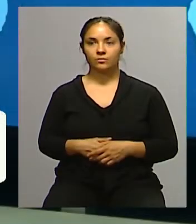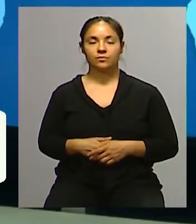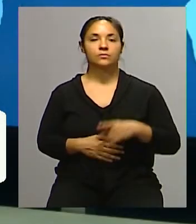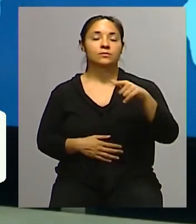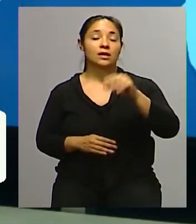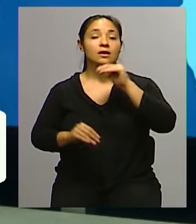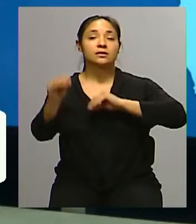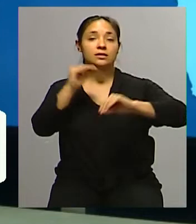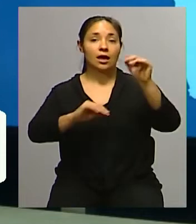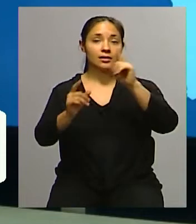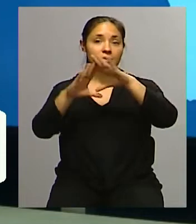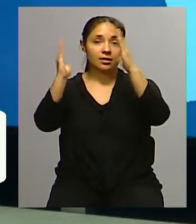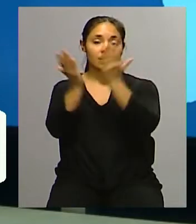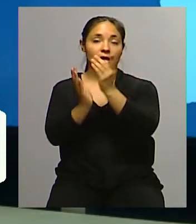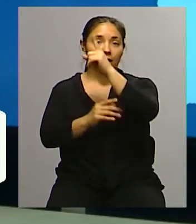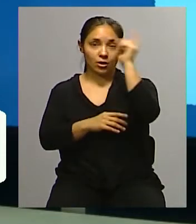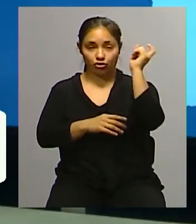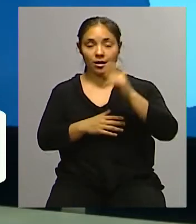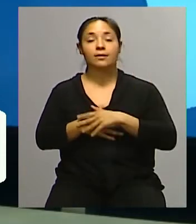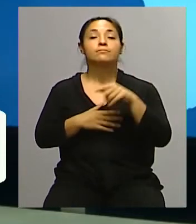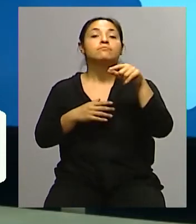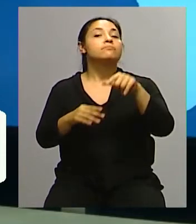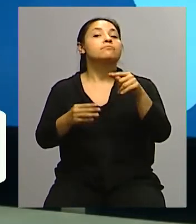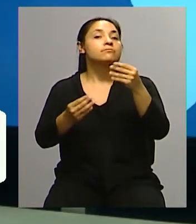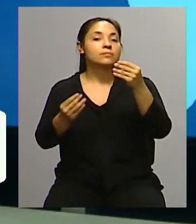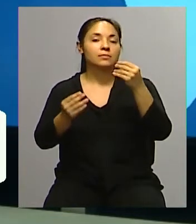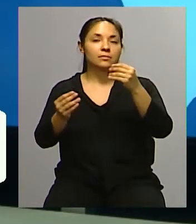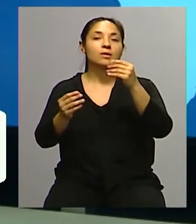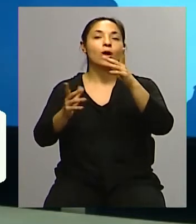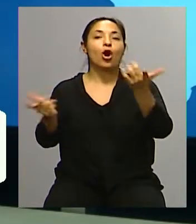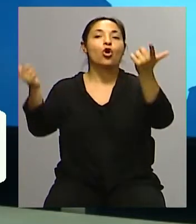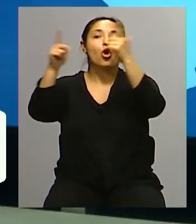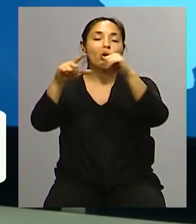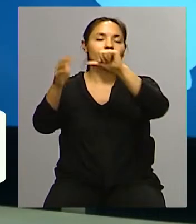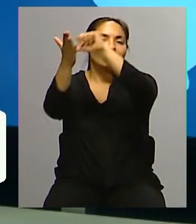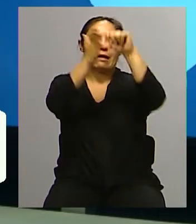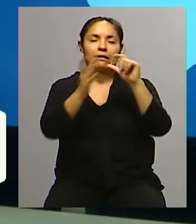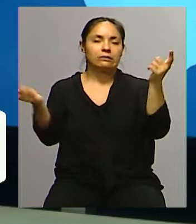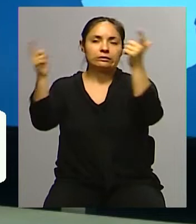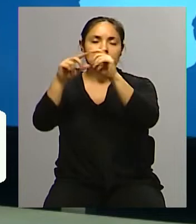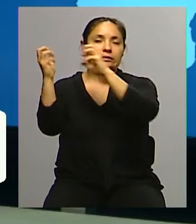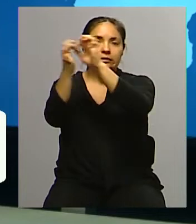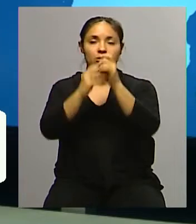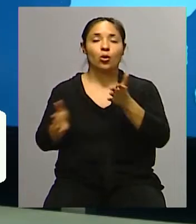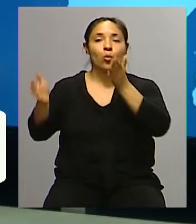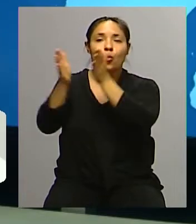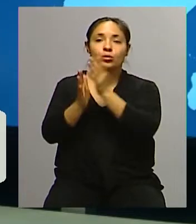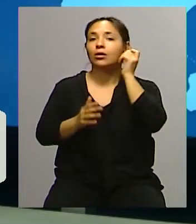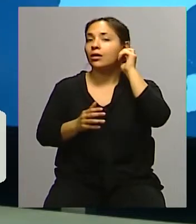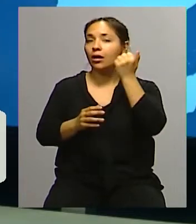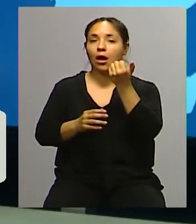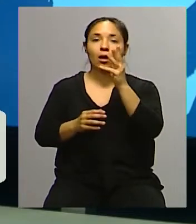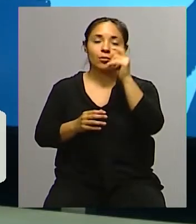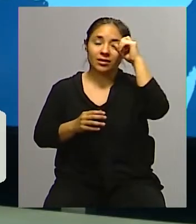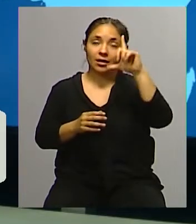Seguimos aquí en Chat Internacional, seguimos hablando de la cumbre, la COP27, y lo hacemos con Gabriela Luques, que es licenciada en Gestión Ambiental y además